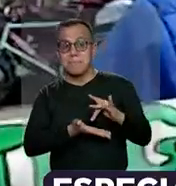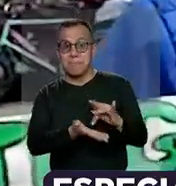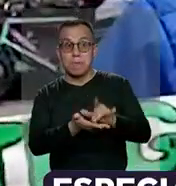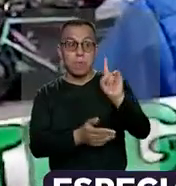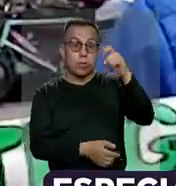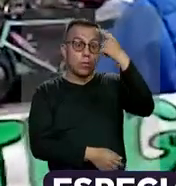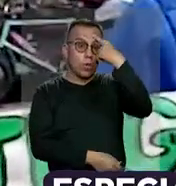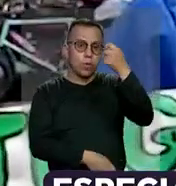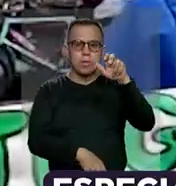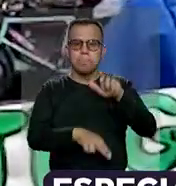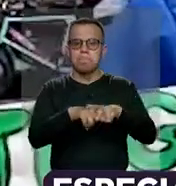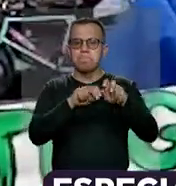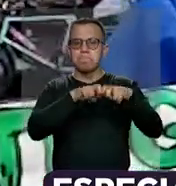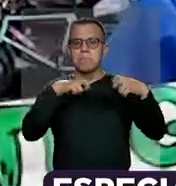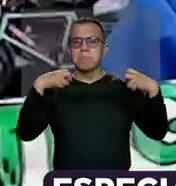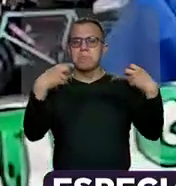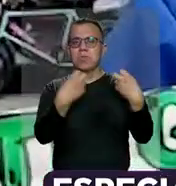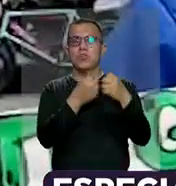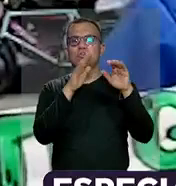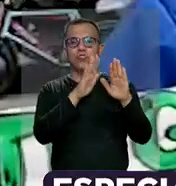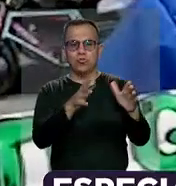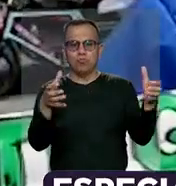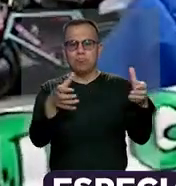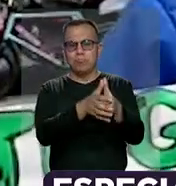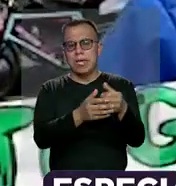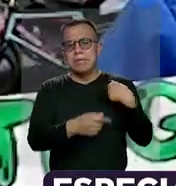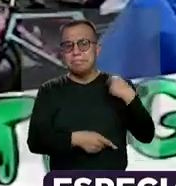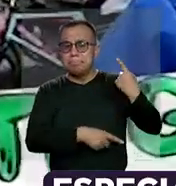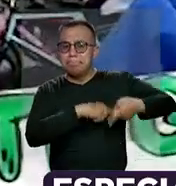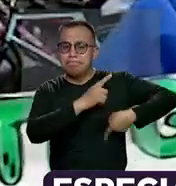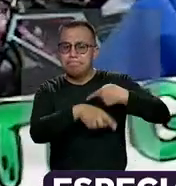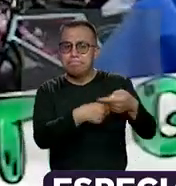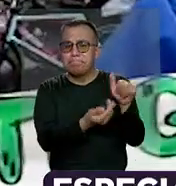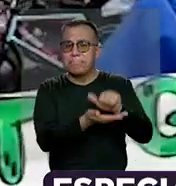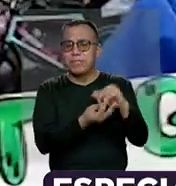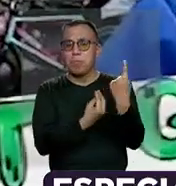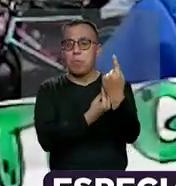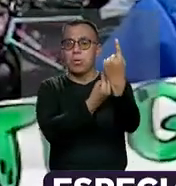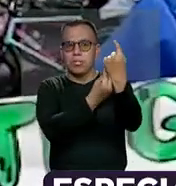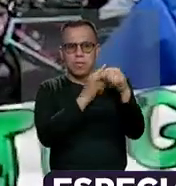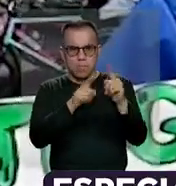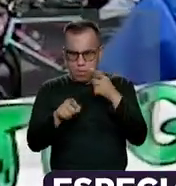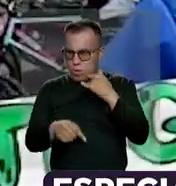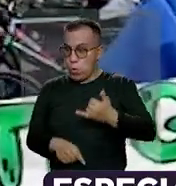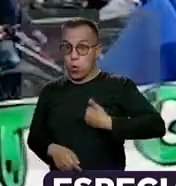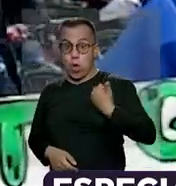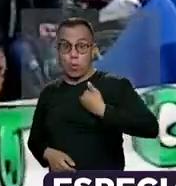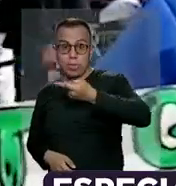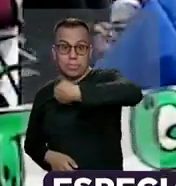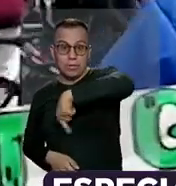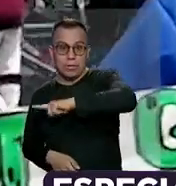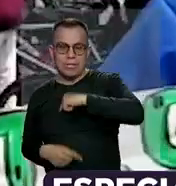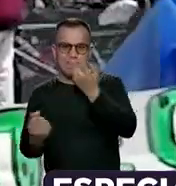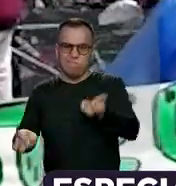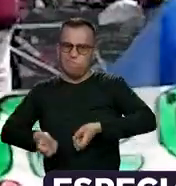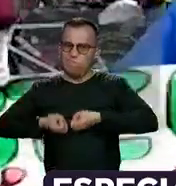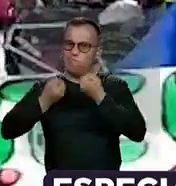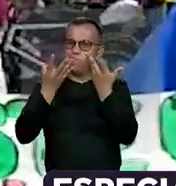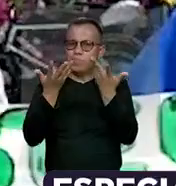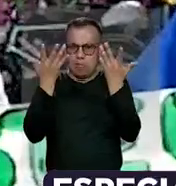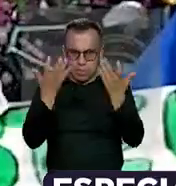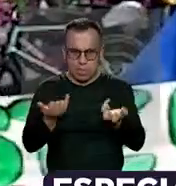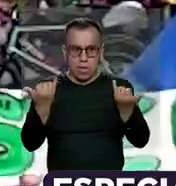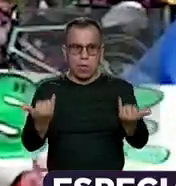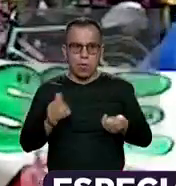gobierno solo se está sentando con los sistemas políticos tradicionales, pero no se está sentando con la juventud, que hoy tiene que expresarse y se